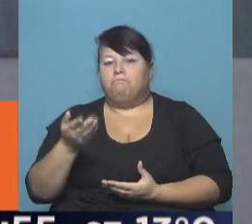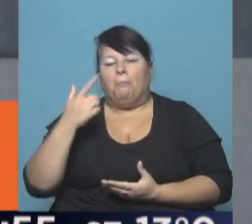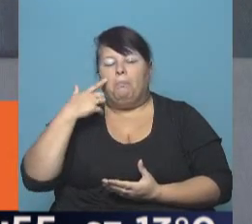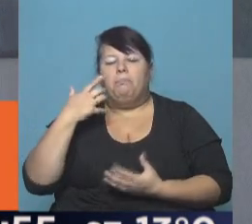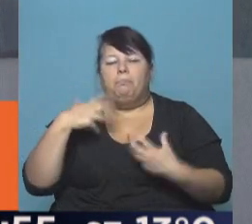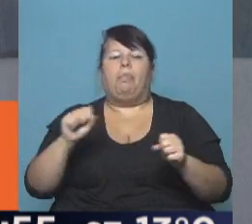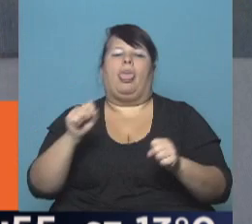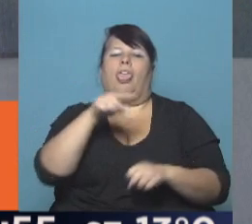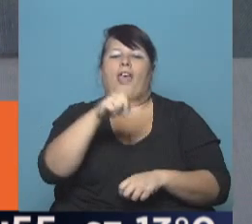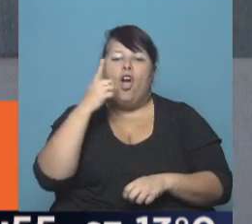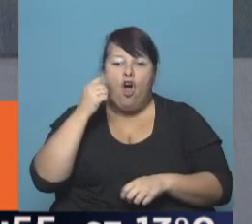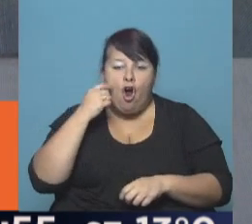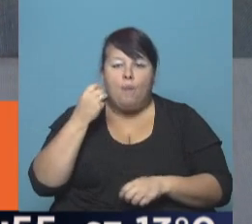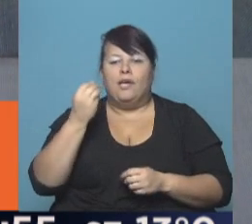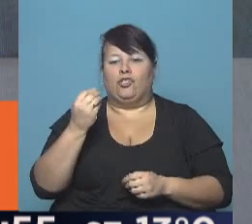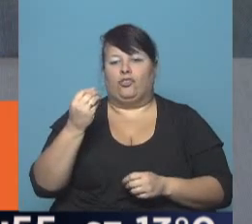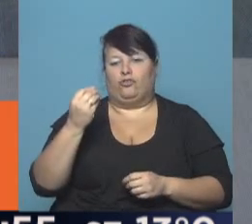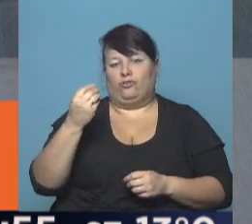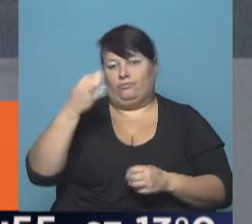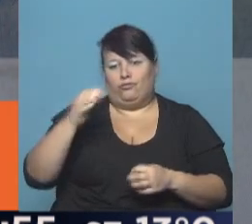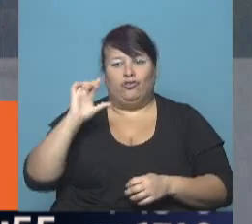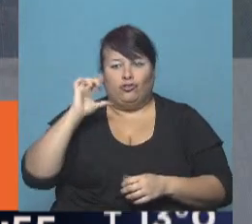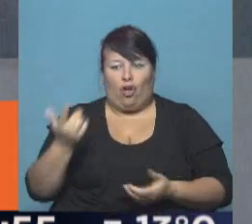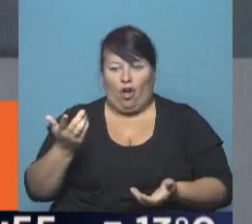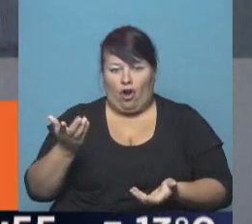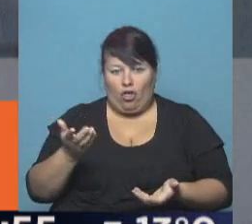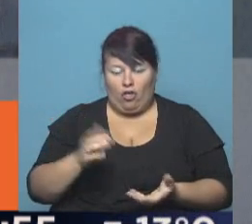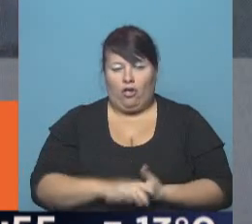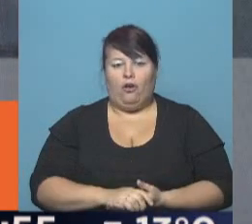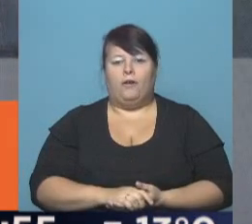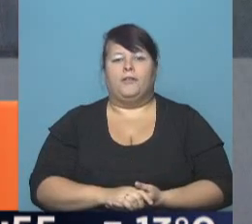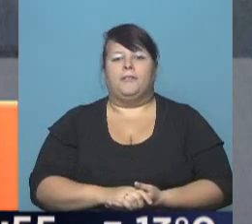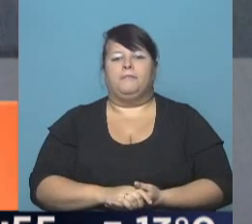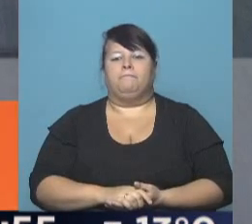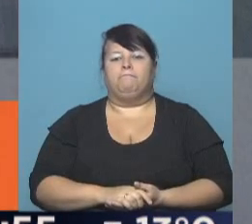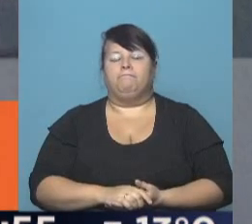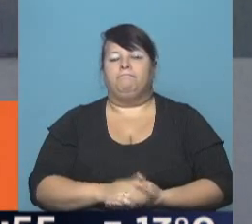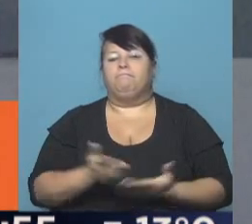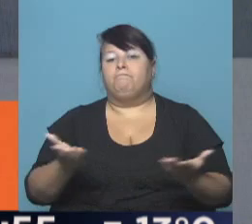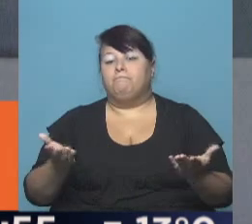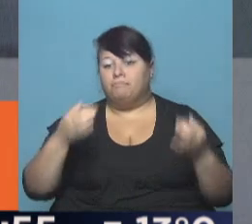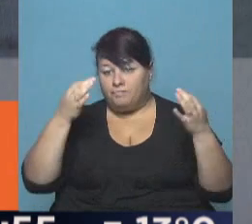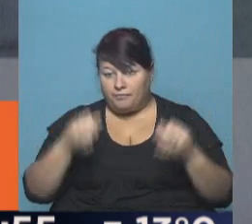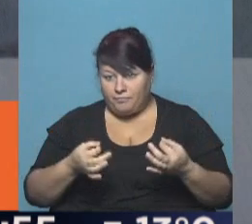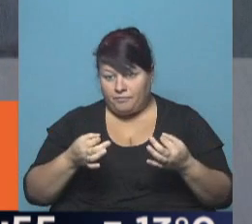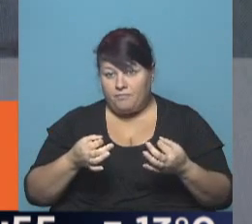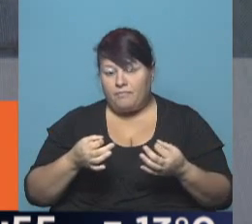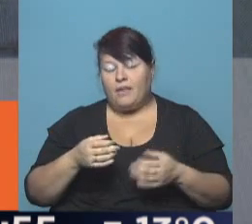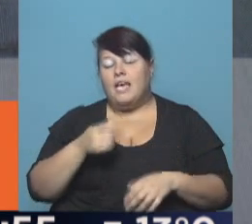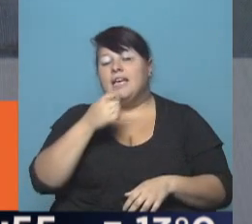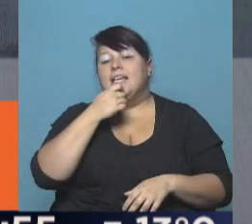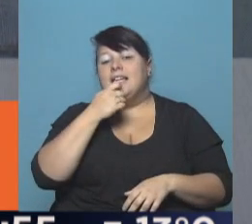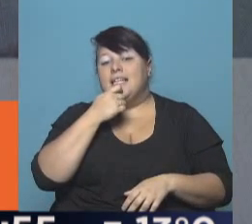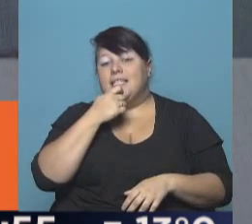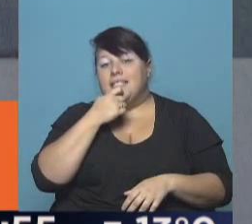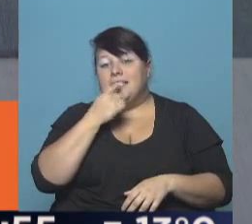verificar que ese hombre resultaba ser hipoacúsico en definitiva sí